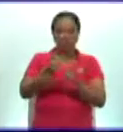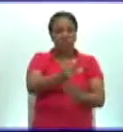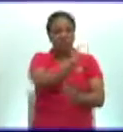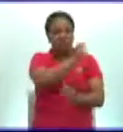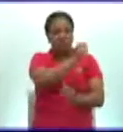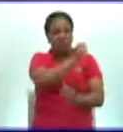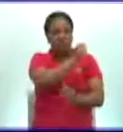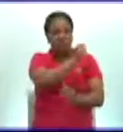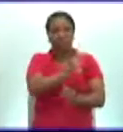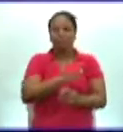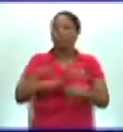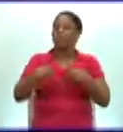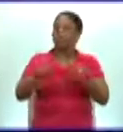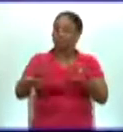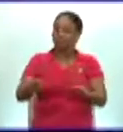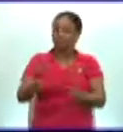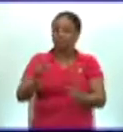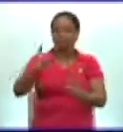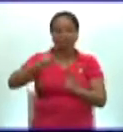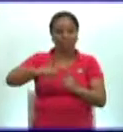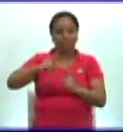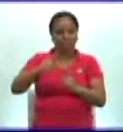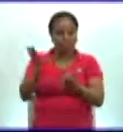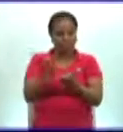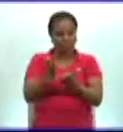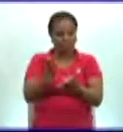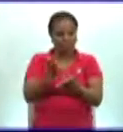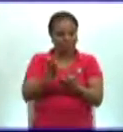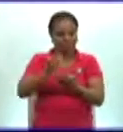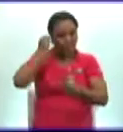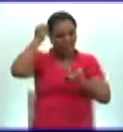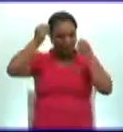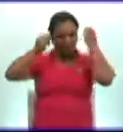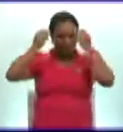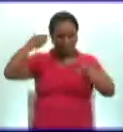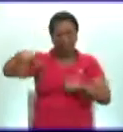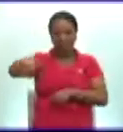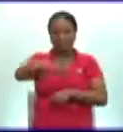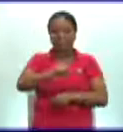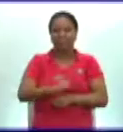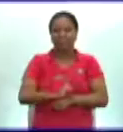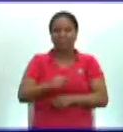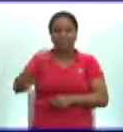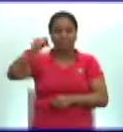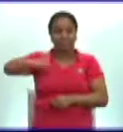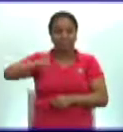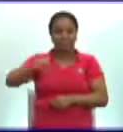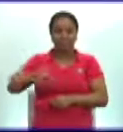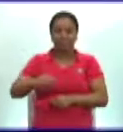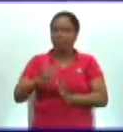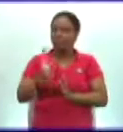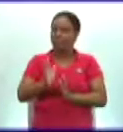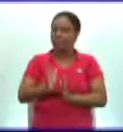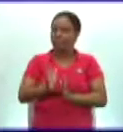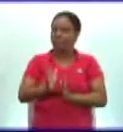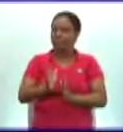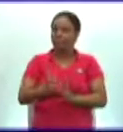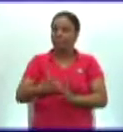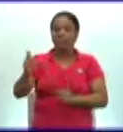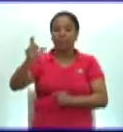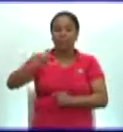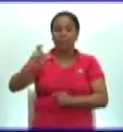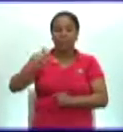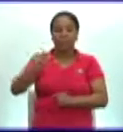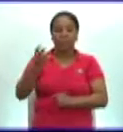las teleclases pensando en ustedes. En el día de hoy continuaremos con el capítulo número 2, un